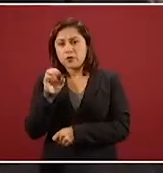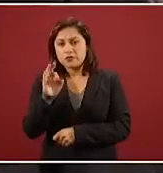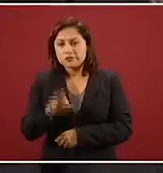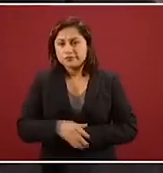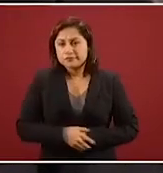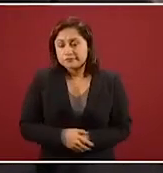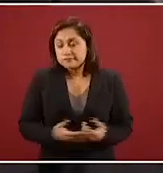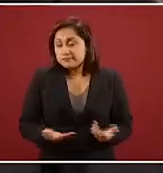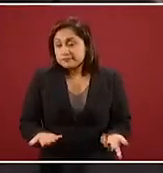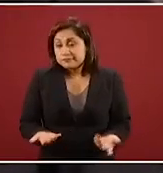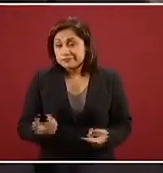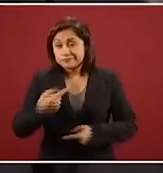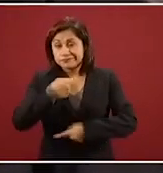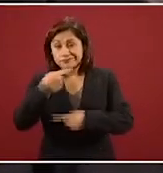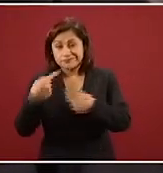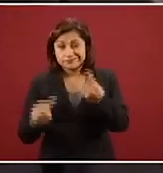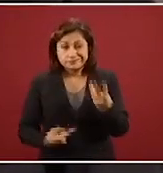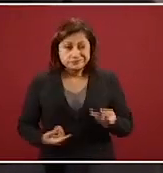todo eso